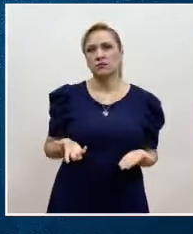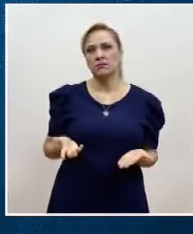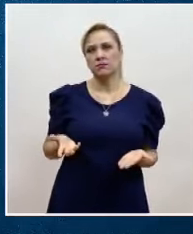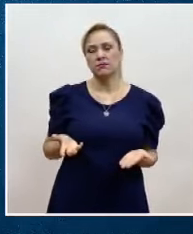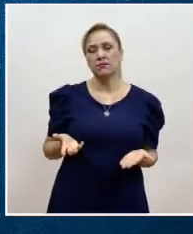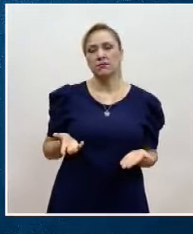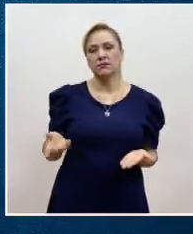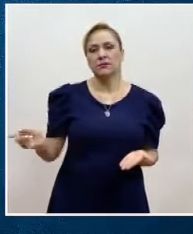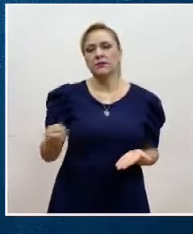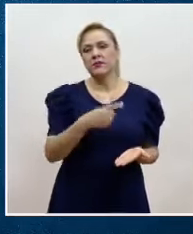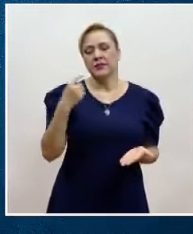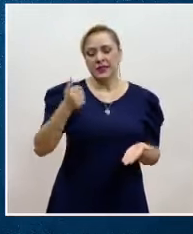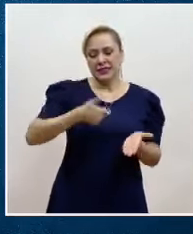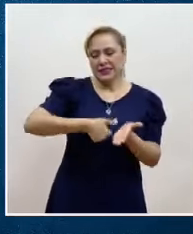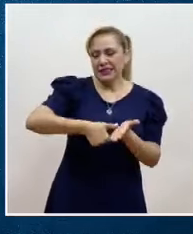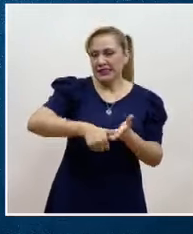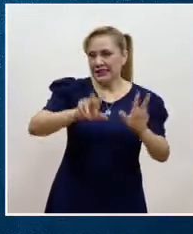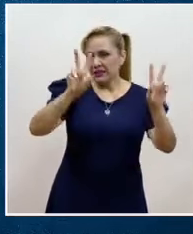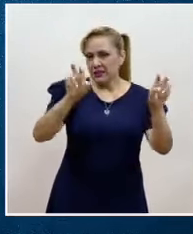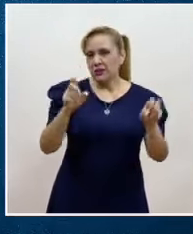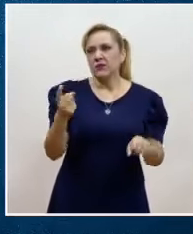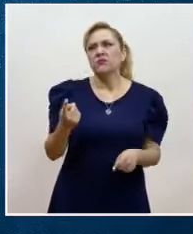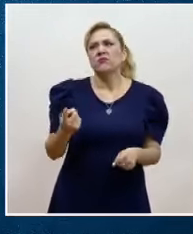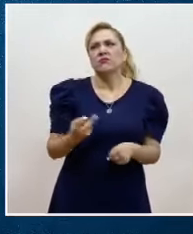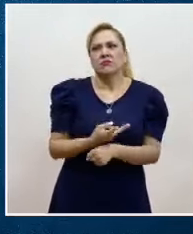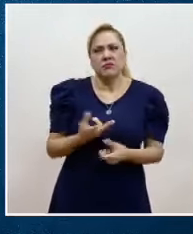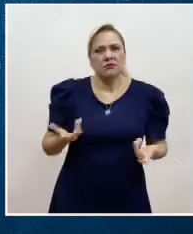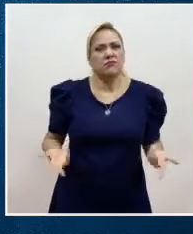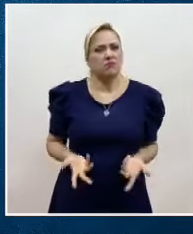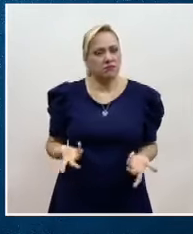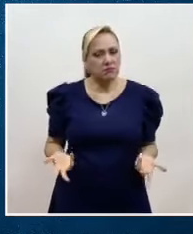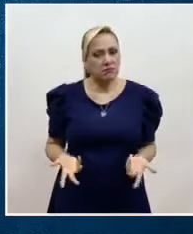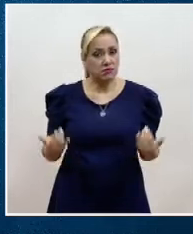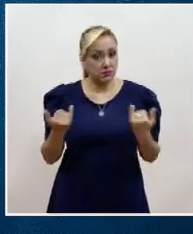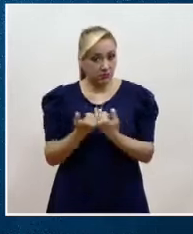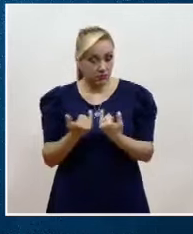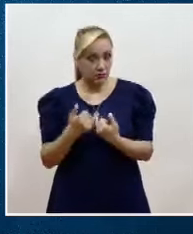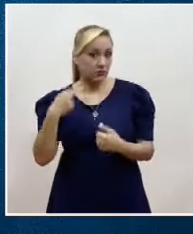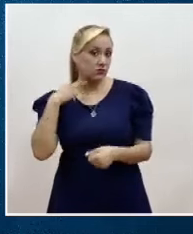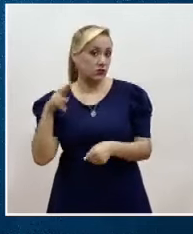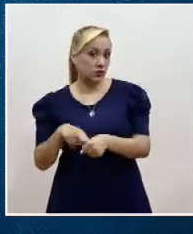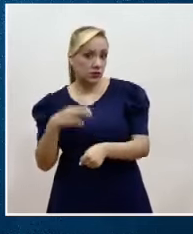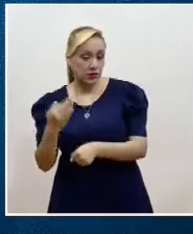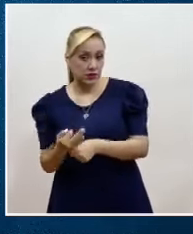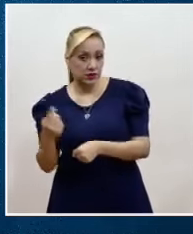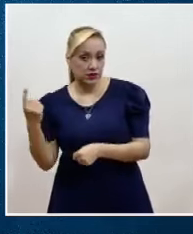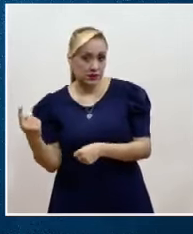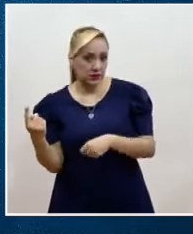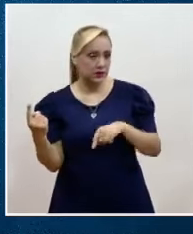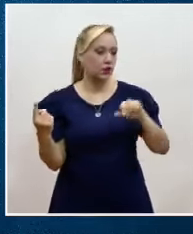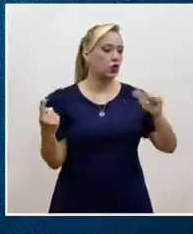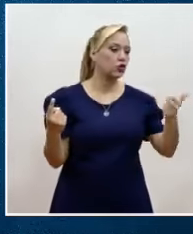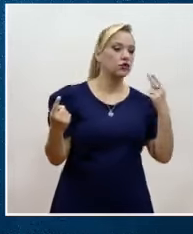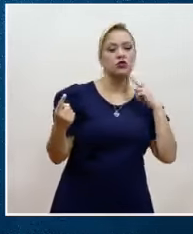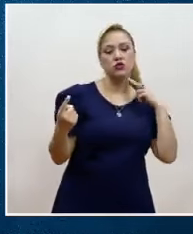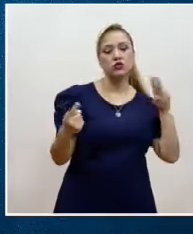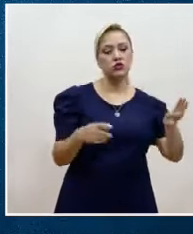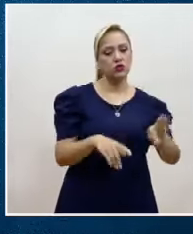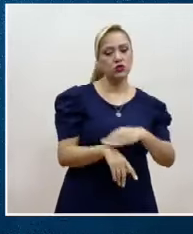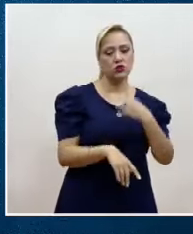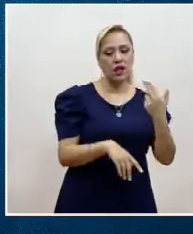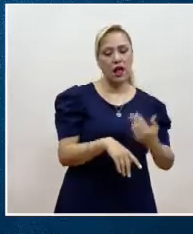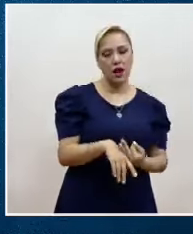en procedimientos civiles, ¿no? ¿Qué pasa? Y ya lo decía Arturo, ¿no? No es lo mismo una materia que otra. ¿Qué pasa cuando ya